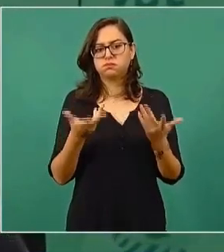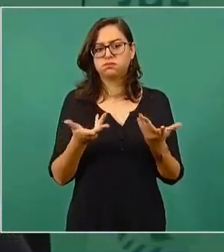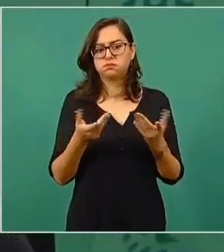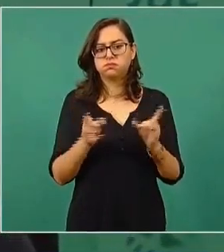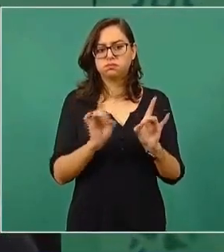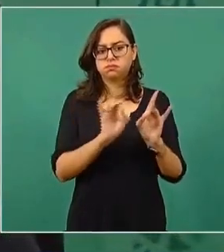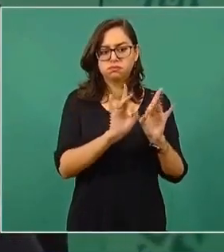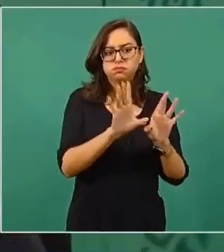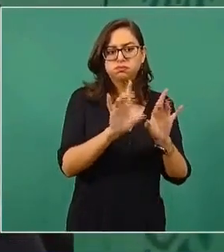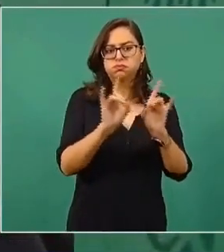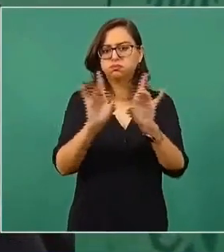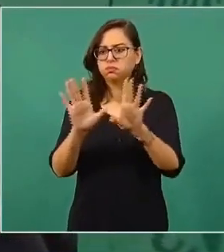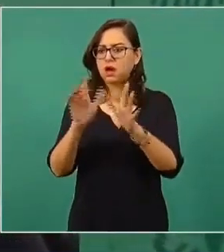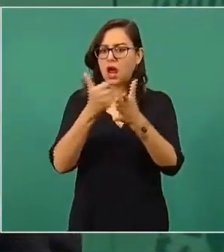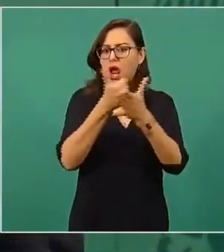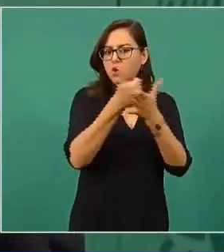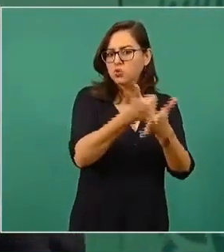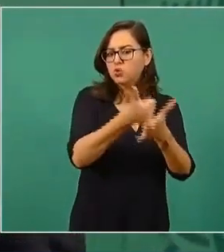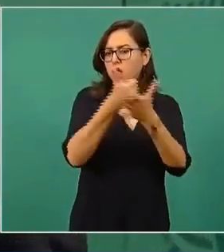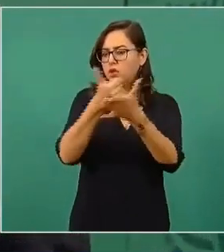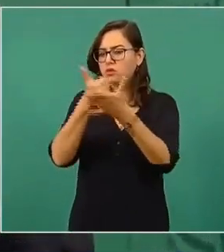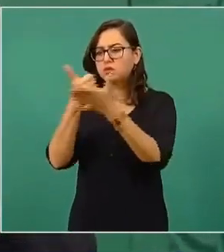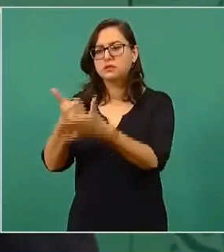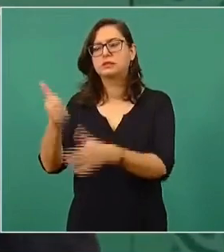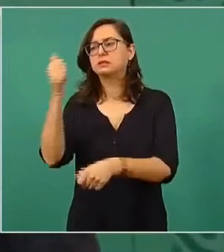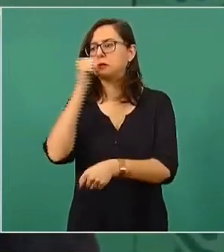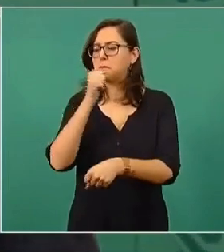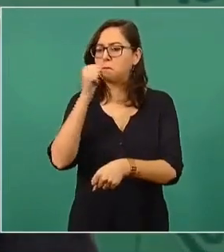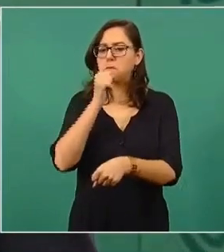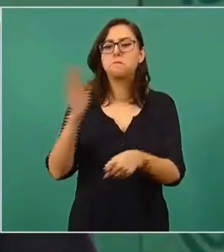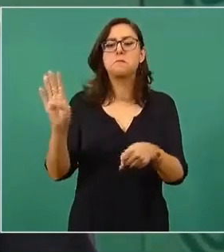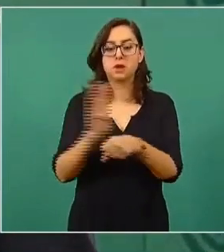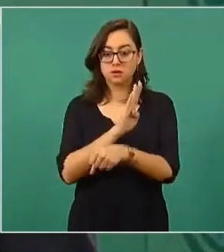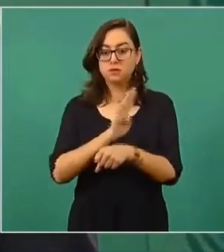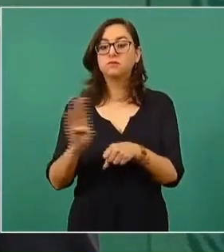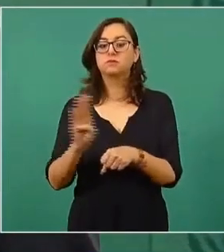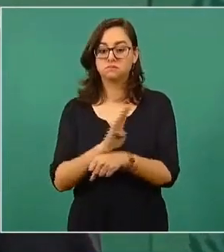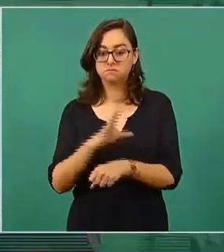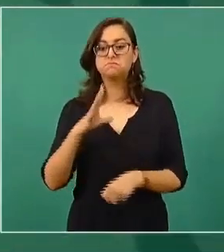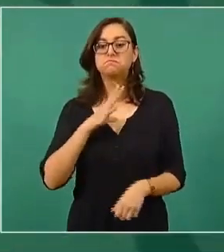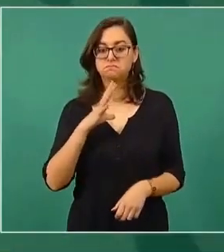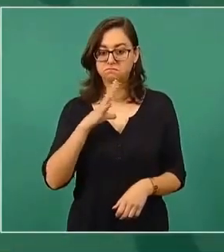por ayudar a otros siempre tiene una recompensa.